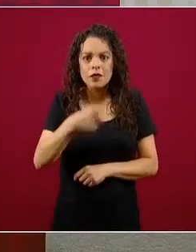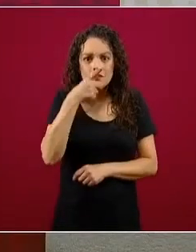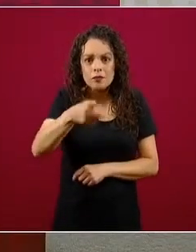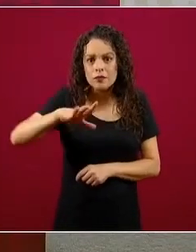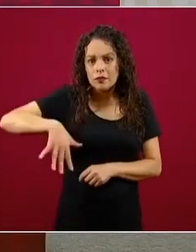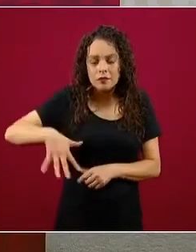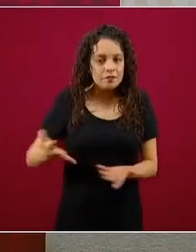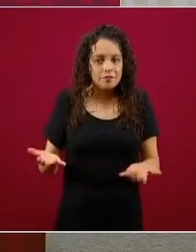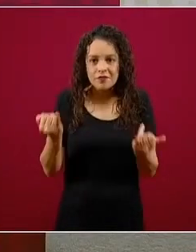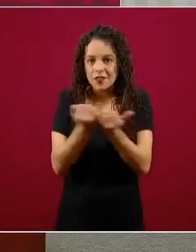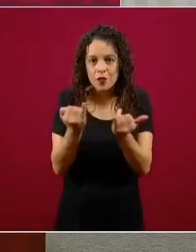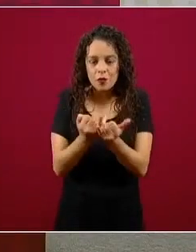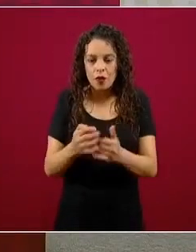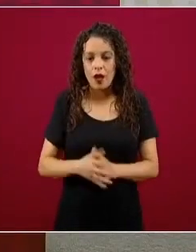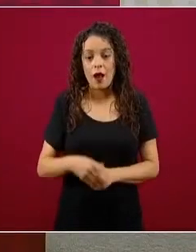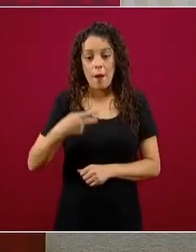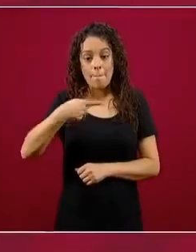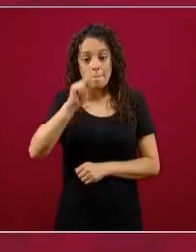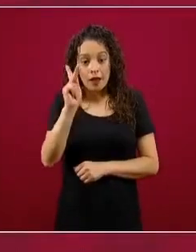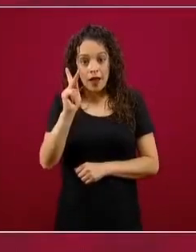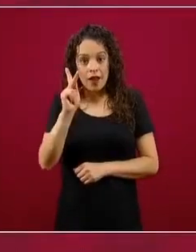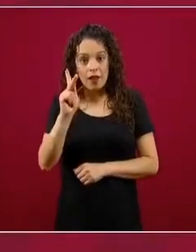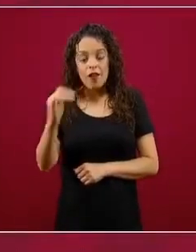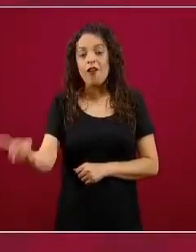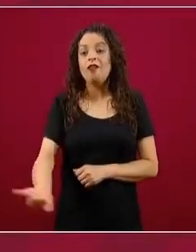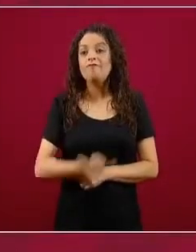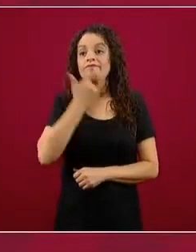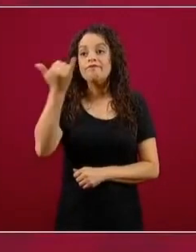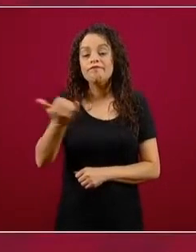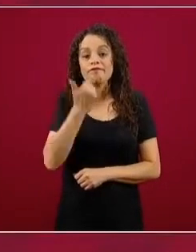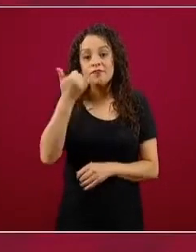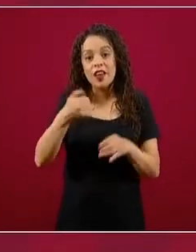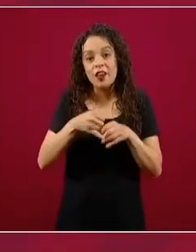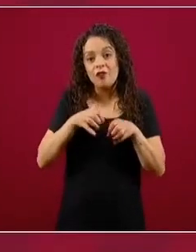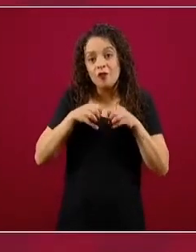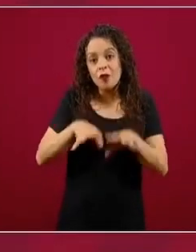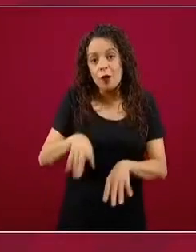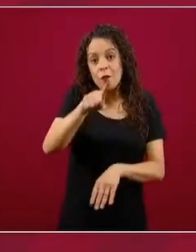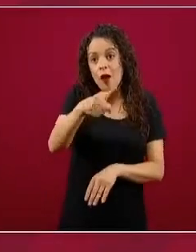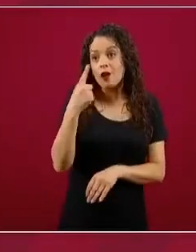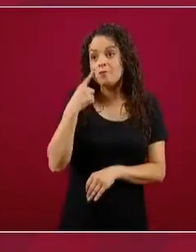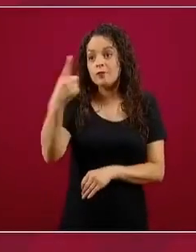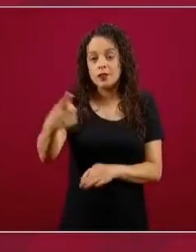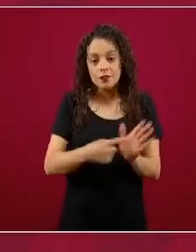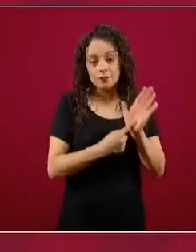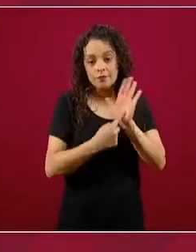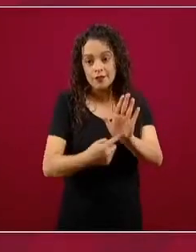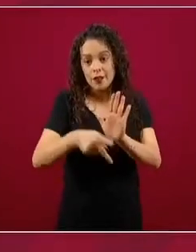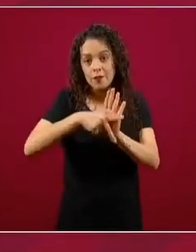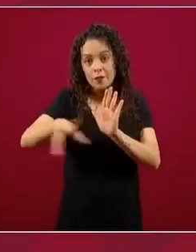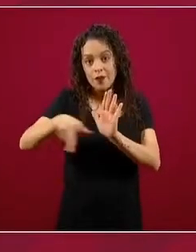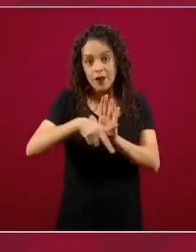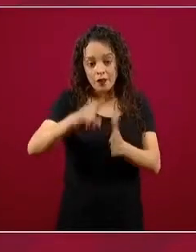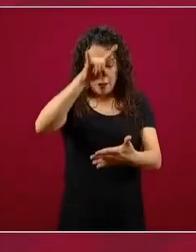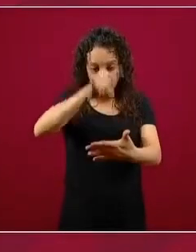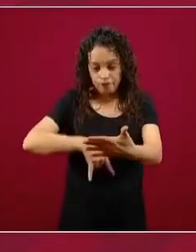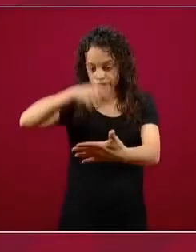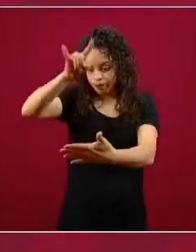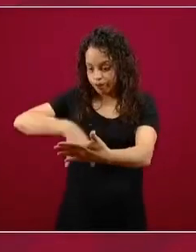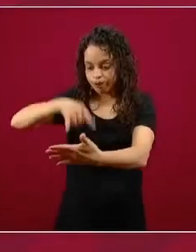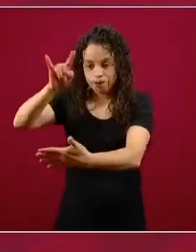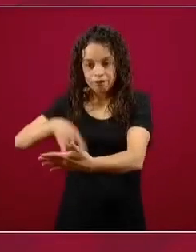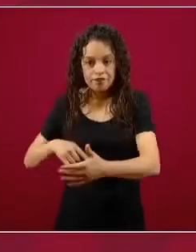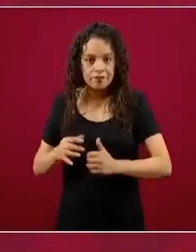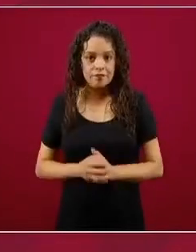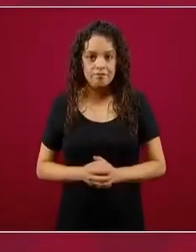Pero la desinformación que vemos efectivamente en primeras planas aparece sincrónicamente cuando parece que